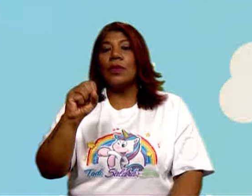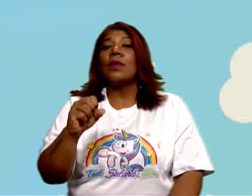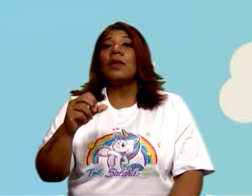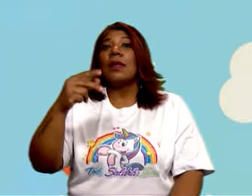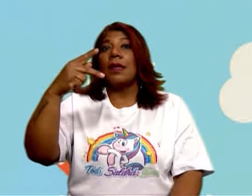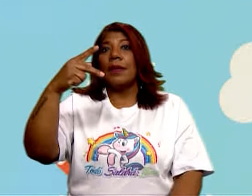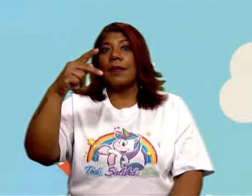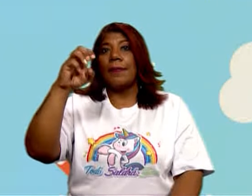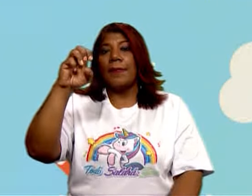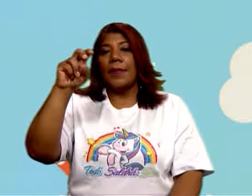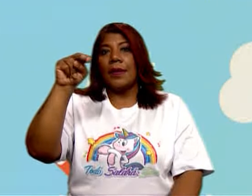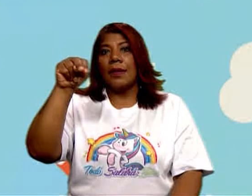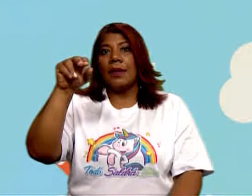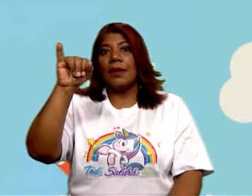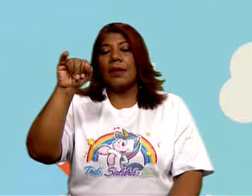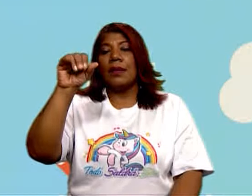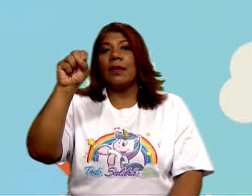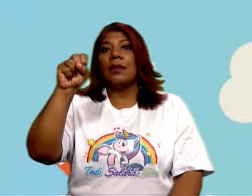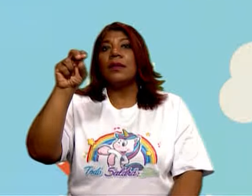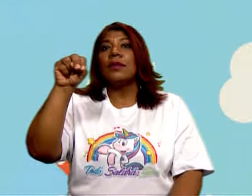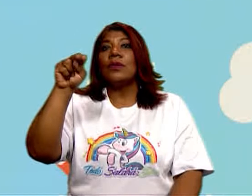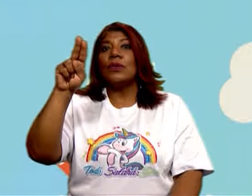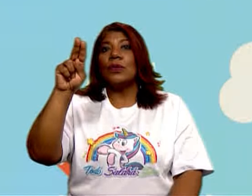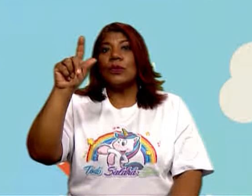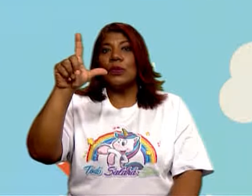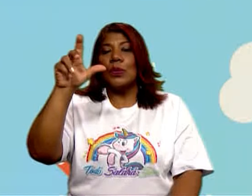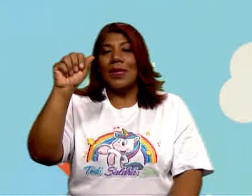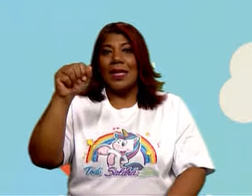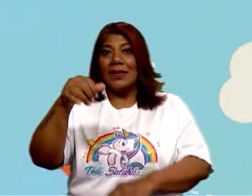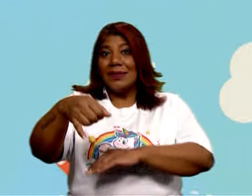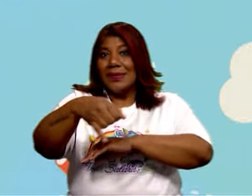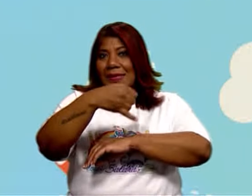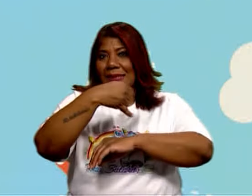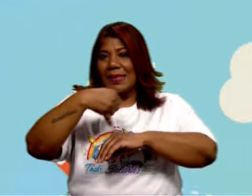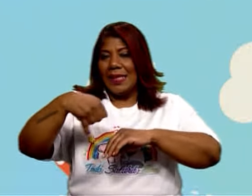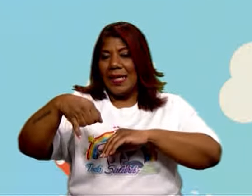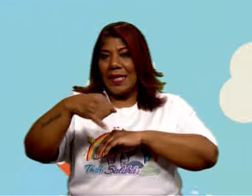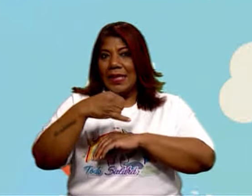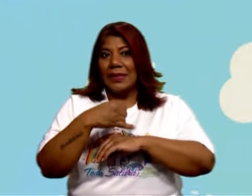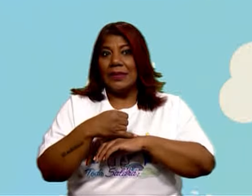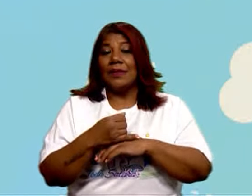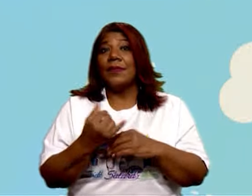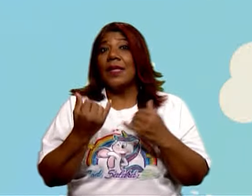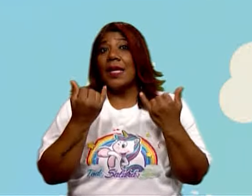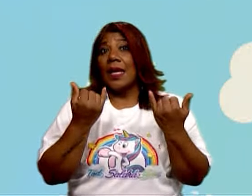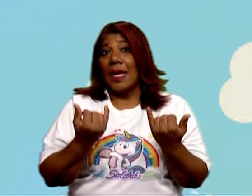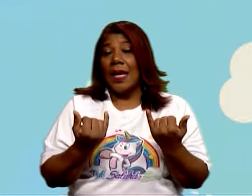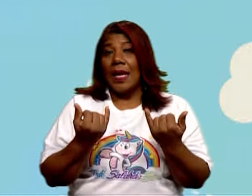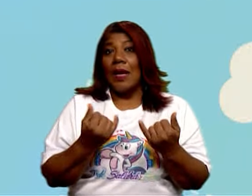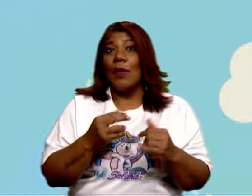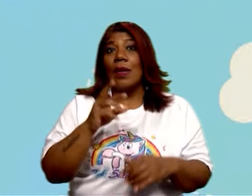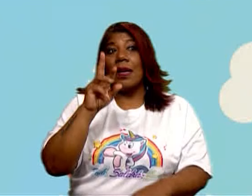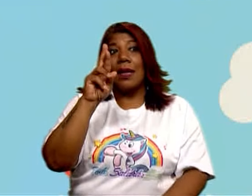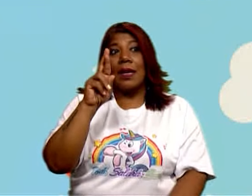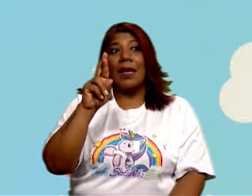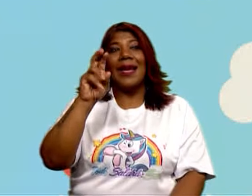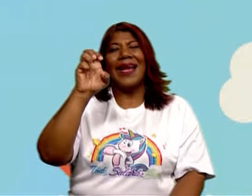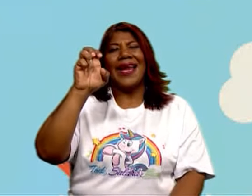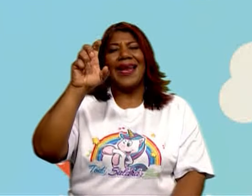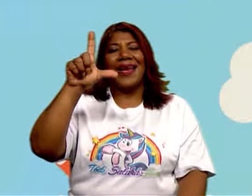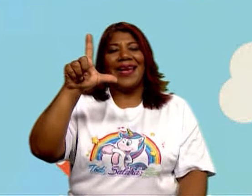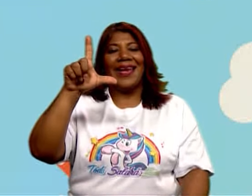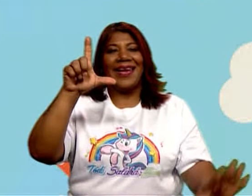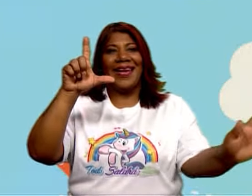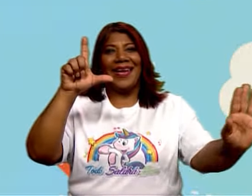ensenadas, los cabos, las islas y los archipiélagos. El relieve está formado por el terreno, siendo